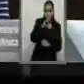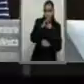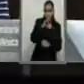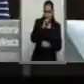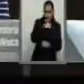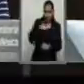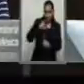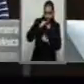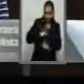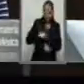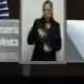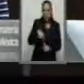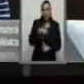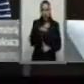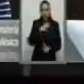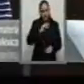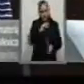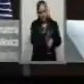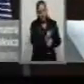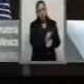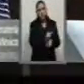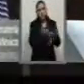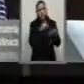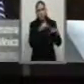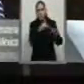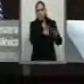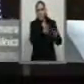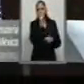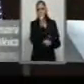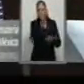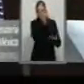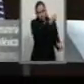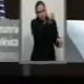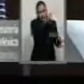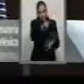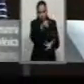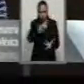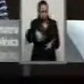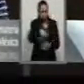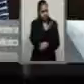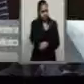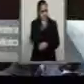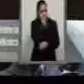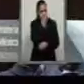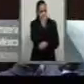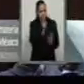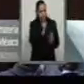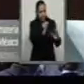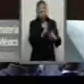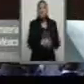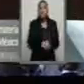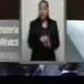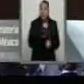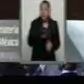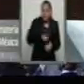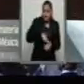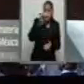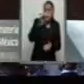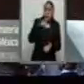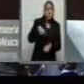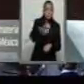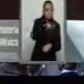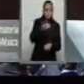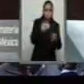rigor y celo el ejercicio presupuestal. Pero sobre todo, este partido dice sí a la